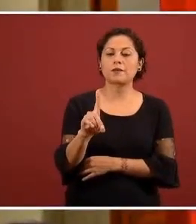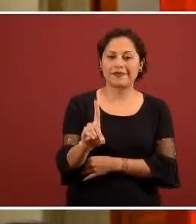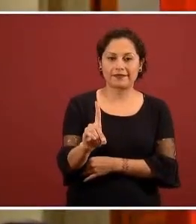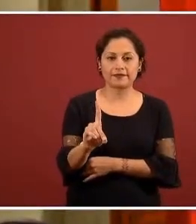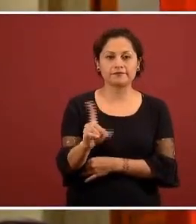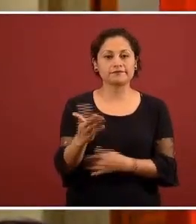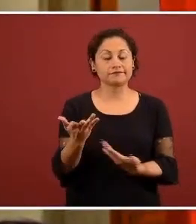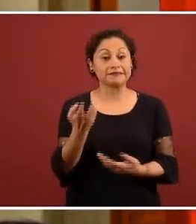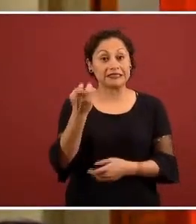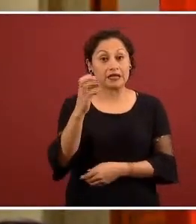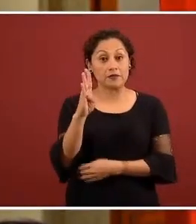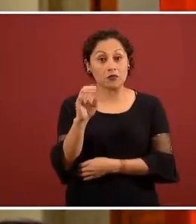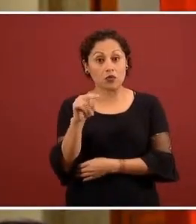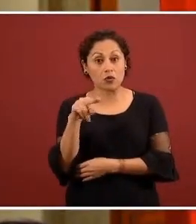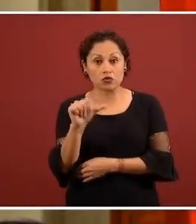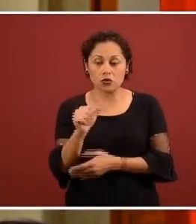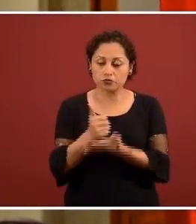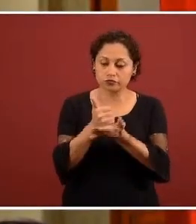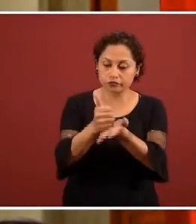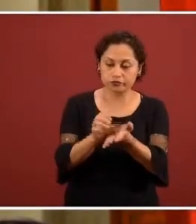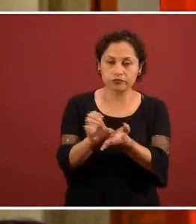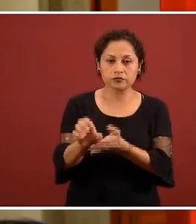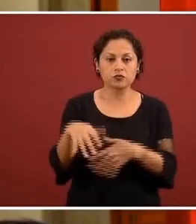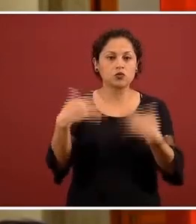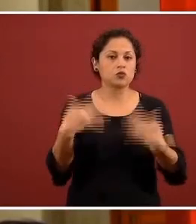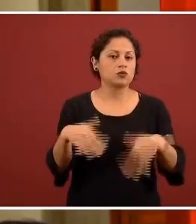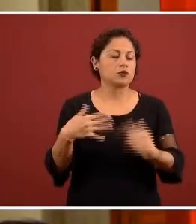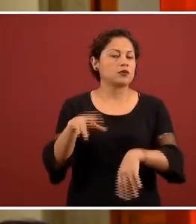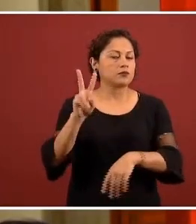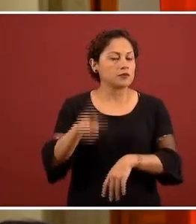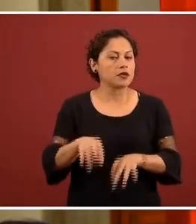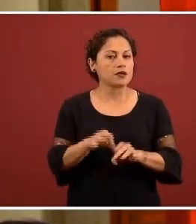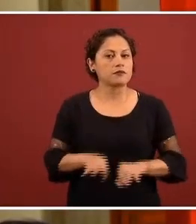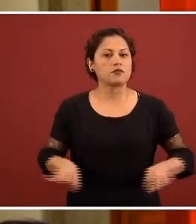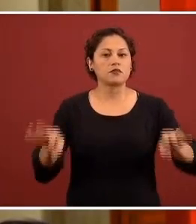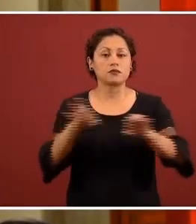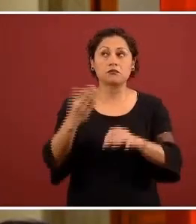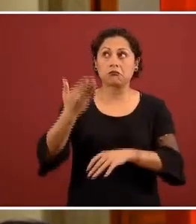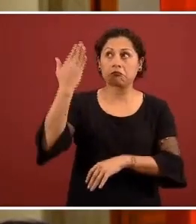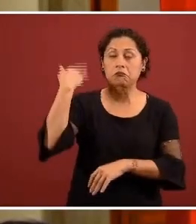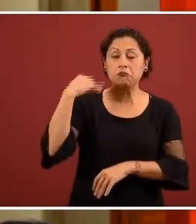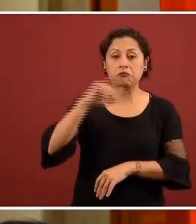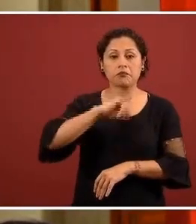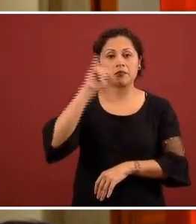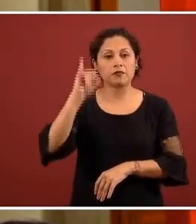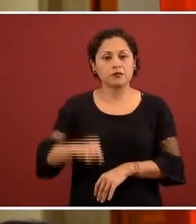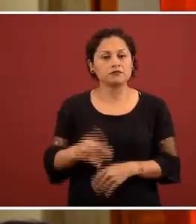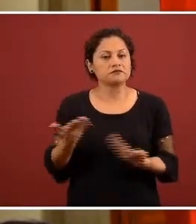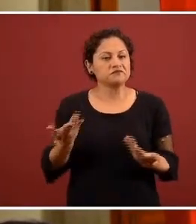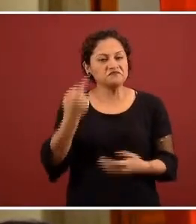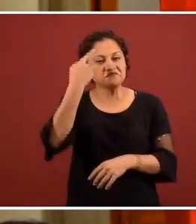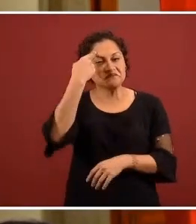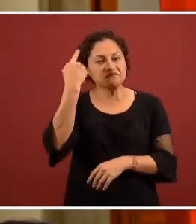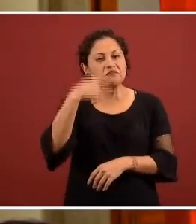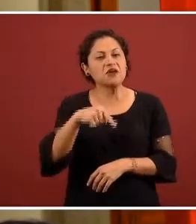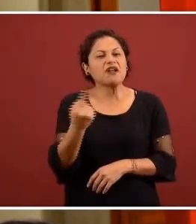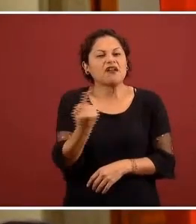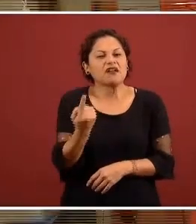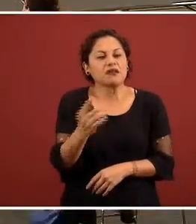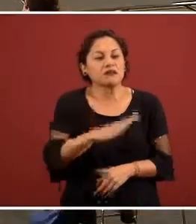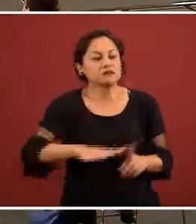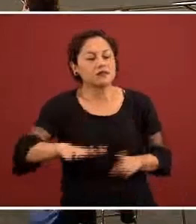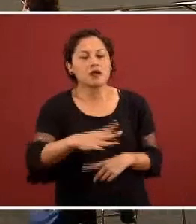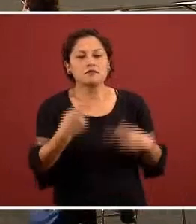sin precedentes que atiende a la necesidad que hemos visto de nuestros compañeros de tener un